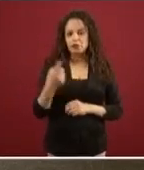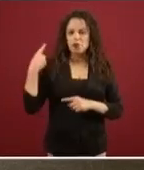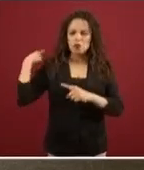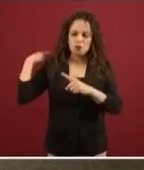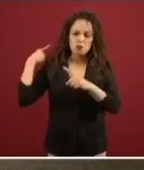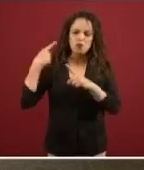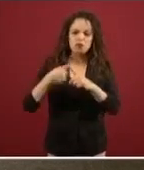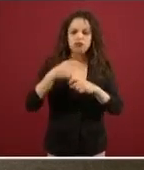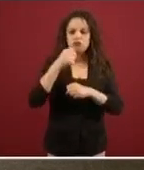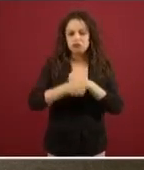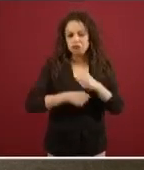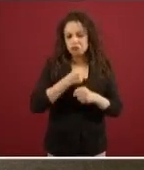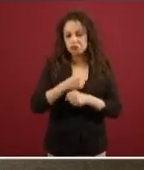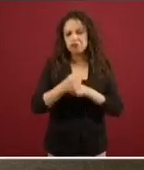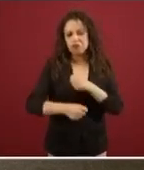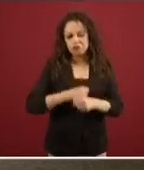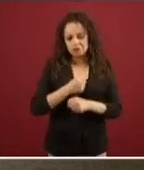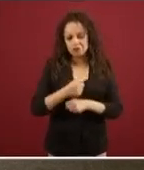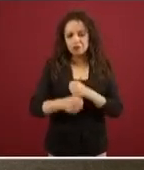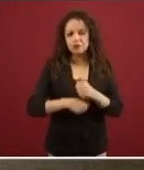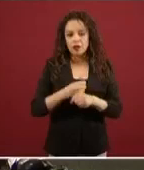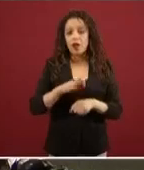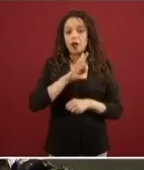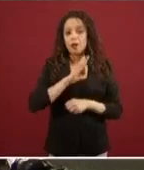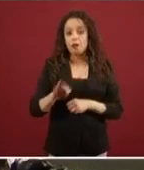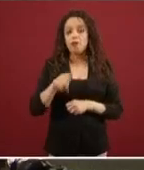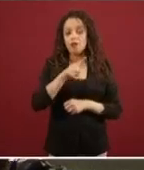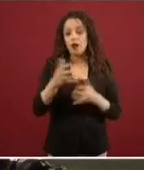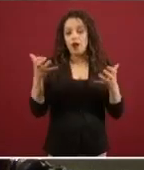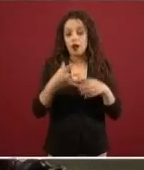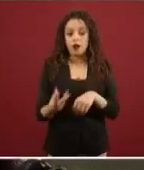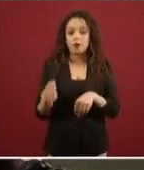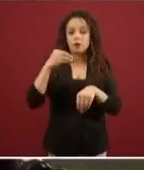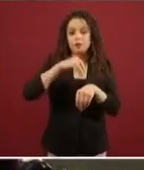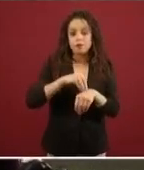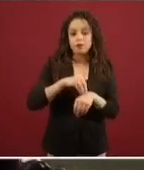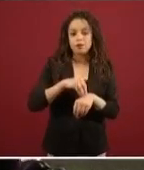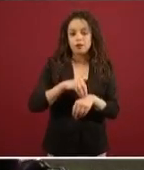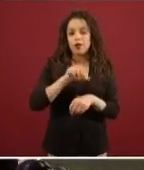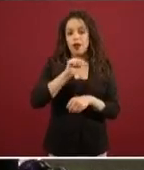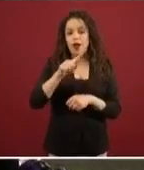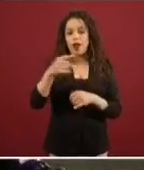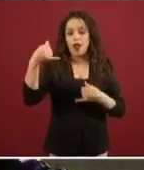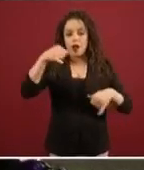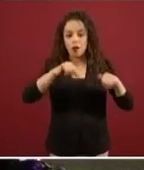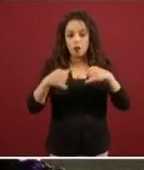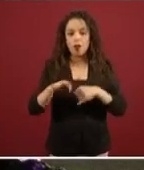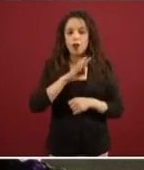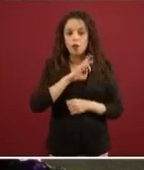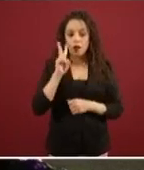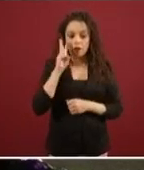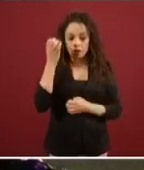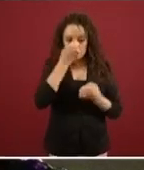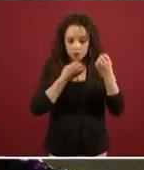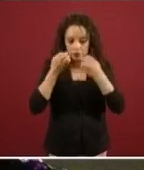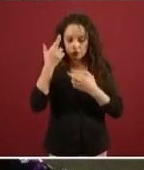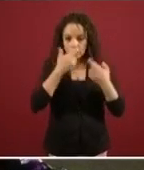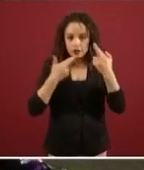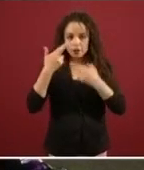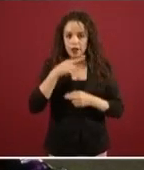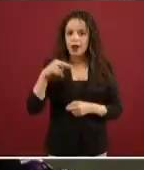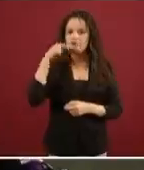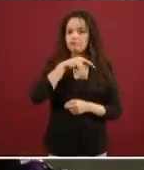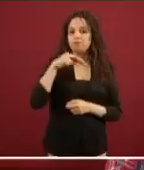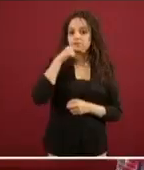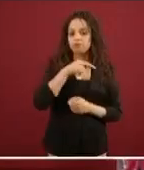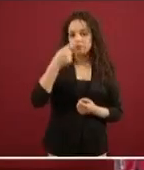desarrollado capacidades de poder tener y montar laboratorios grandes que permiten también procesar inmediatamente las muestras de toda esta gran cantidad de